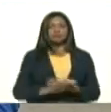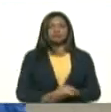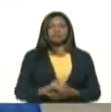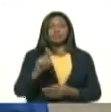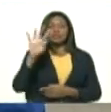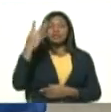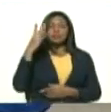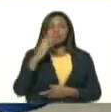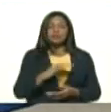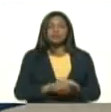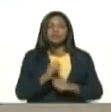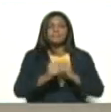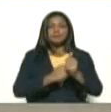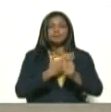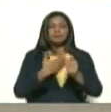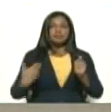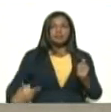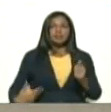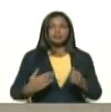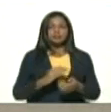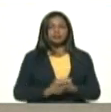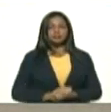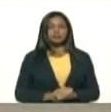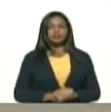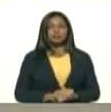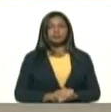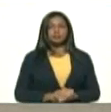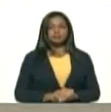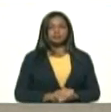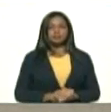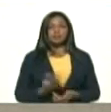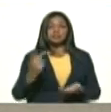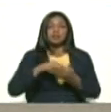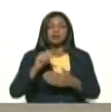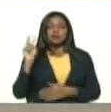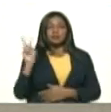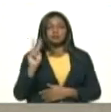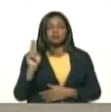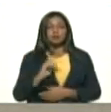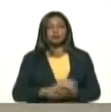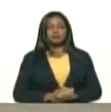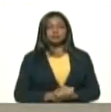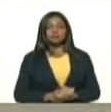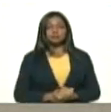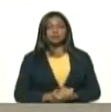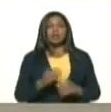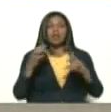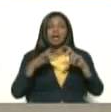parece, vicepresidenta? Llegan a